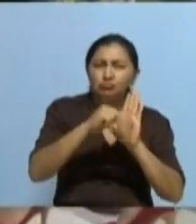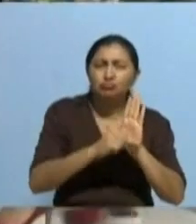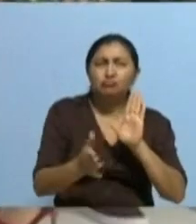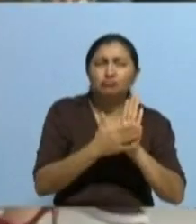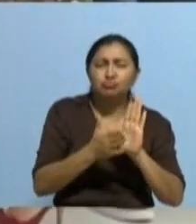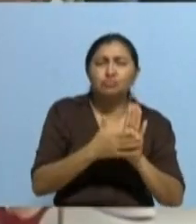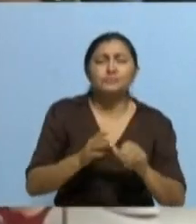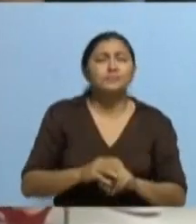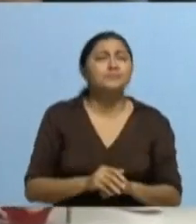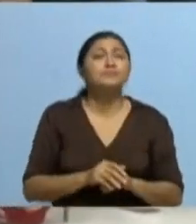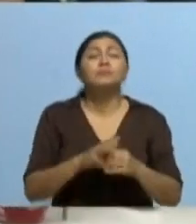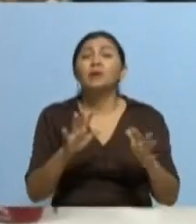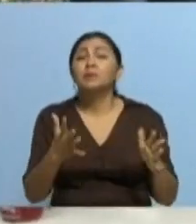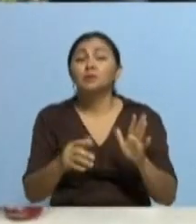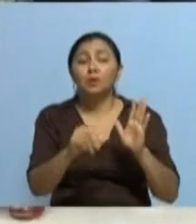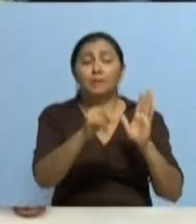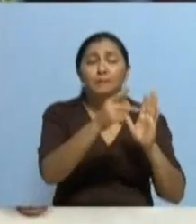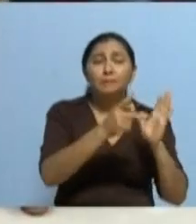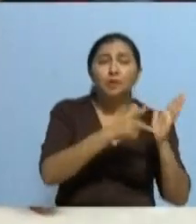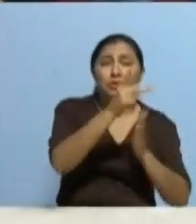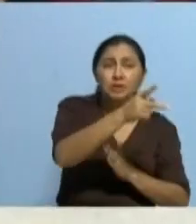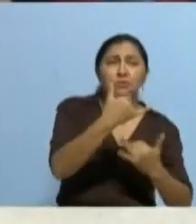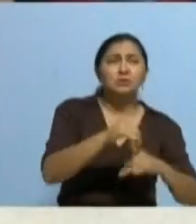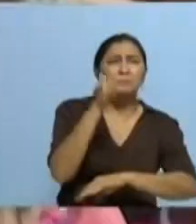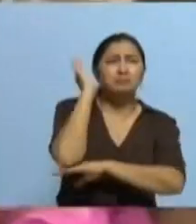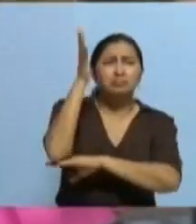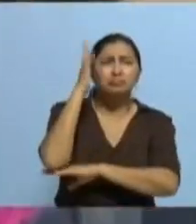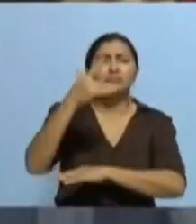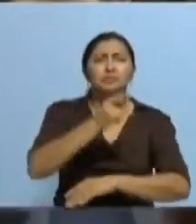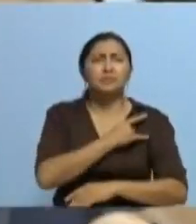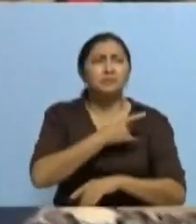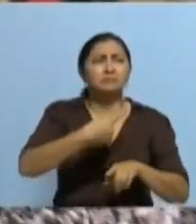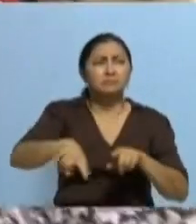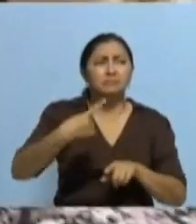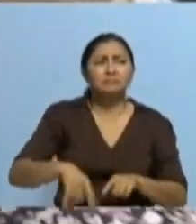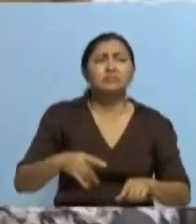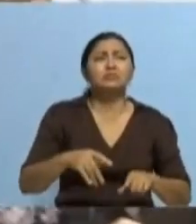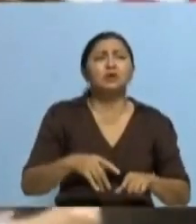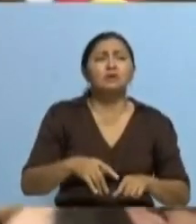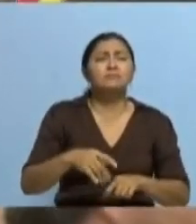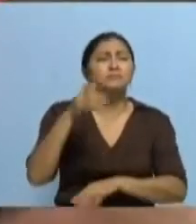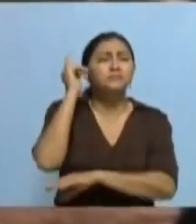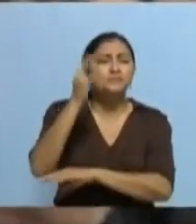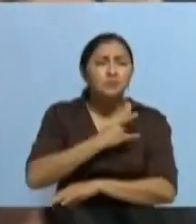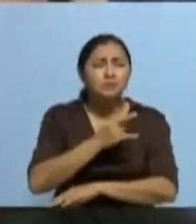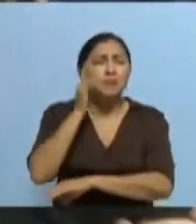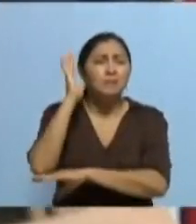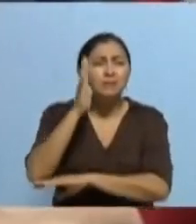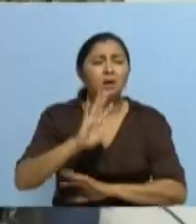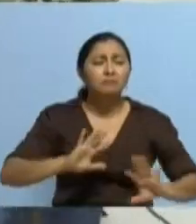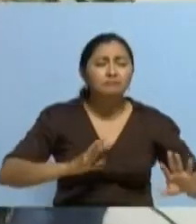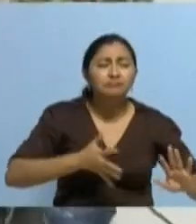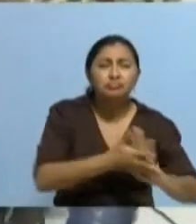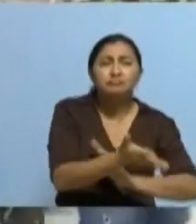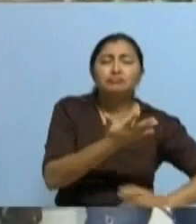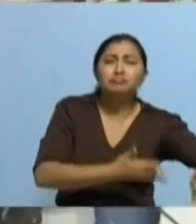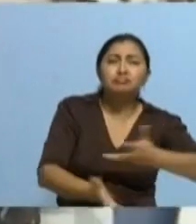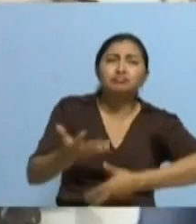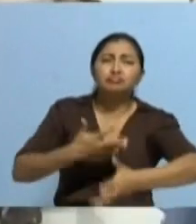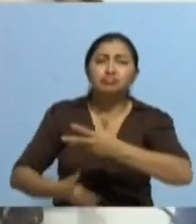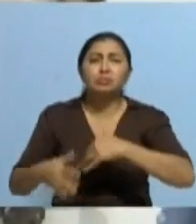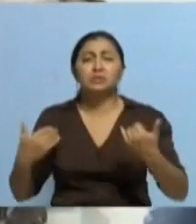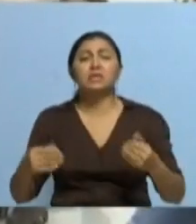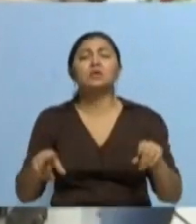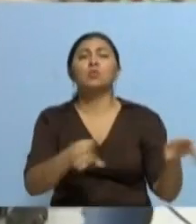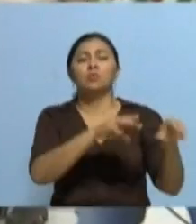El proyecto, que ha sido socializado en diferentes universidades del país, entre ellas la Libre de Barranquilla, será radicado en ponencia de